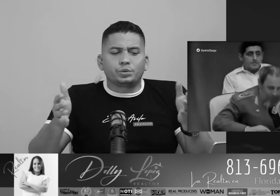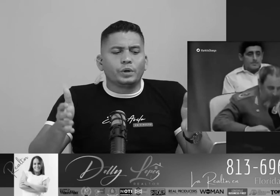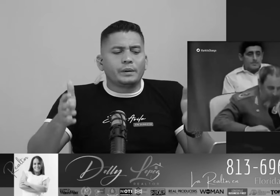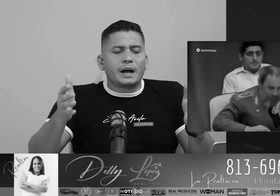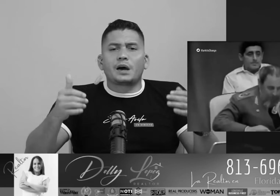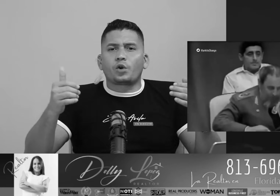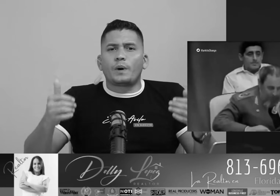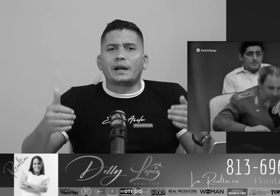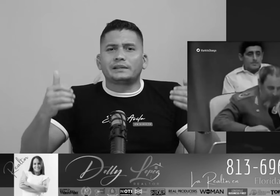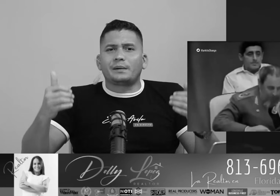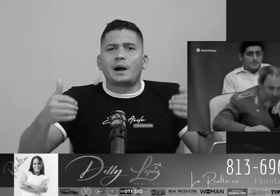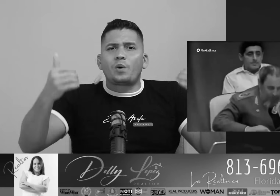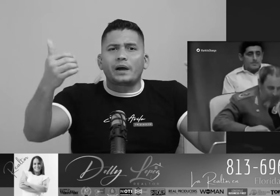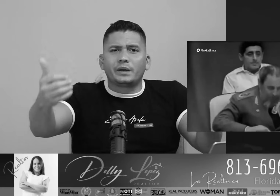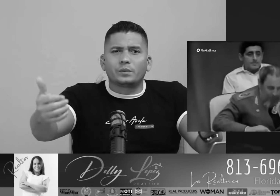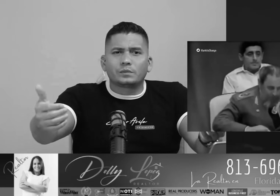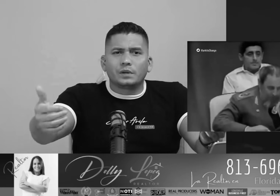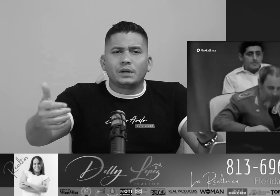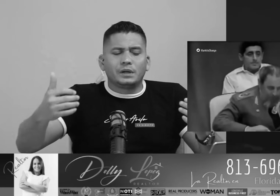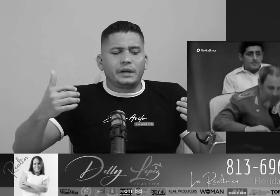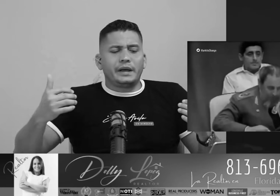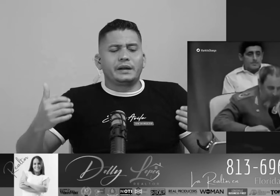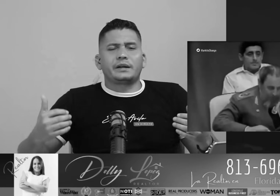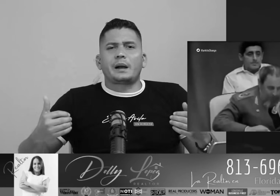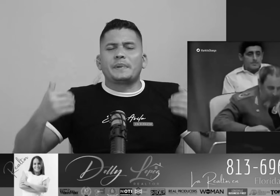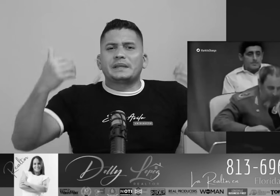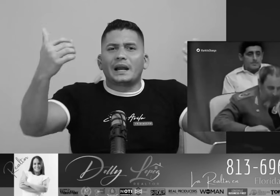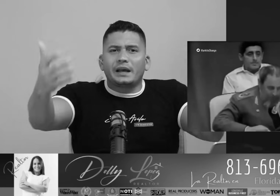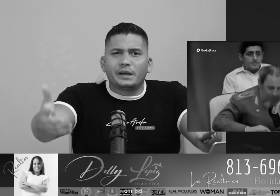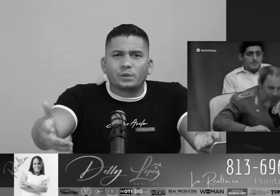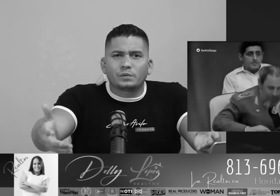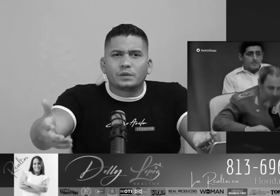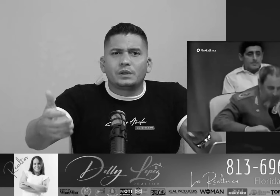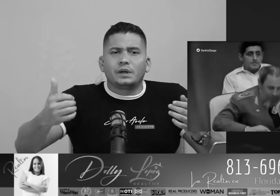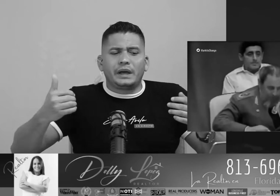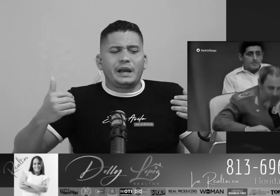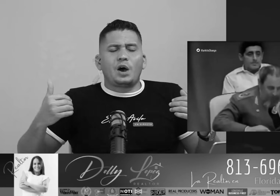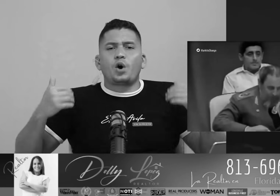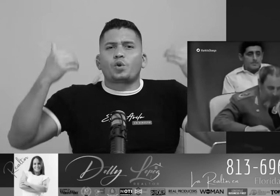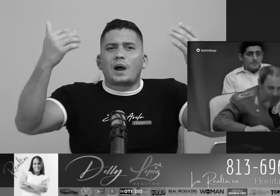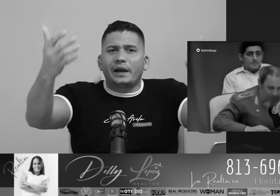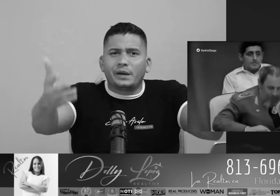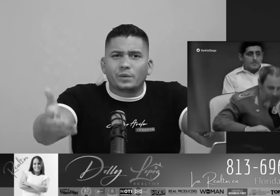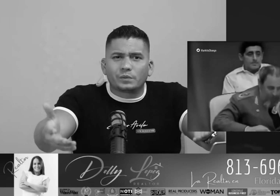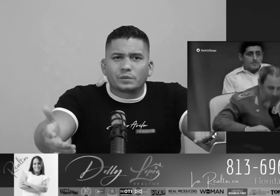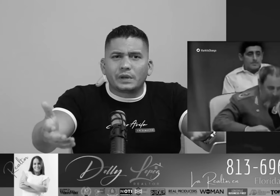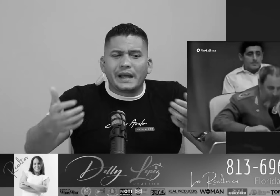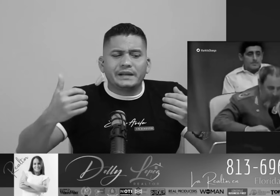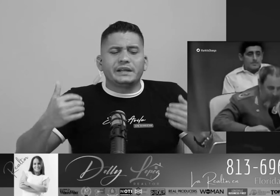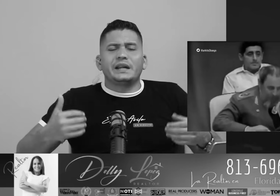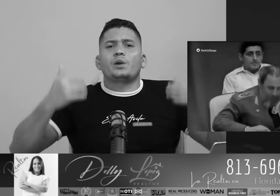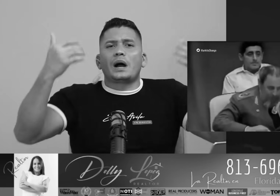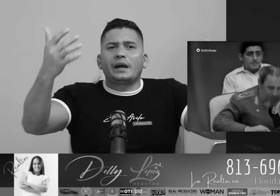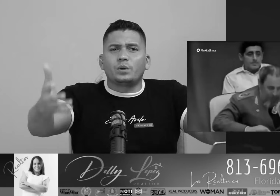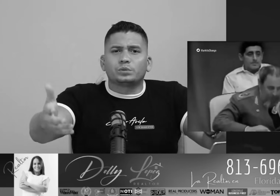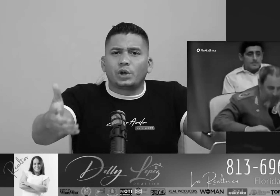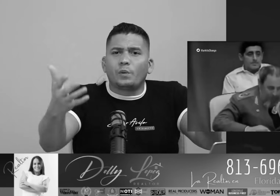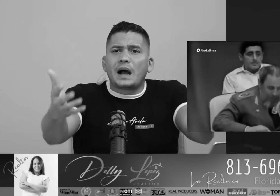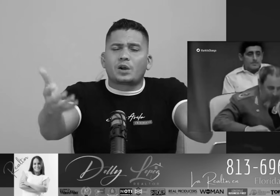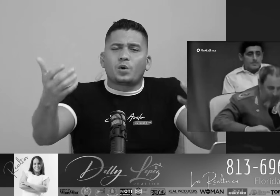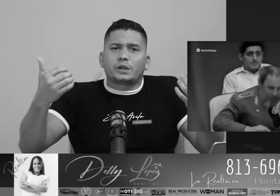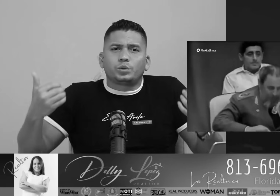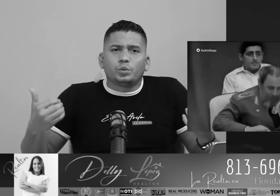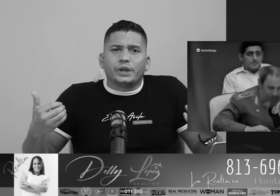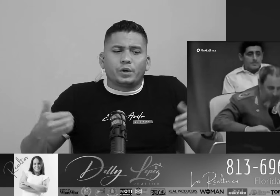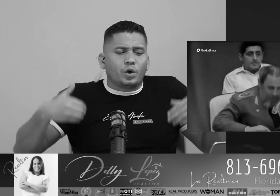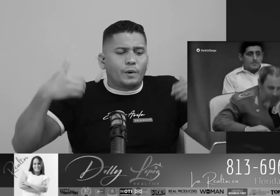si tú le vas a robar el trabajo ajeno el capital ajeno el ahorro ajeno el dinero ajeno Te lo vas